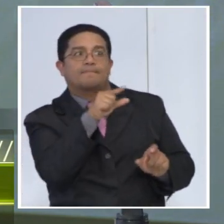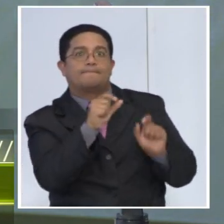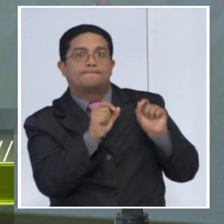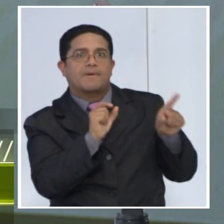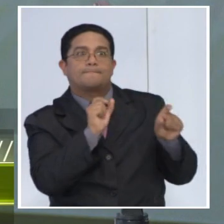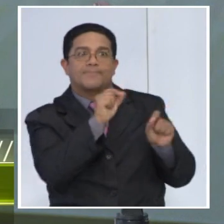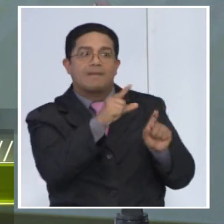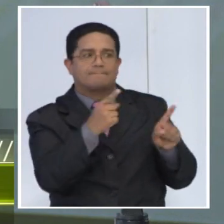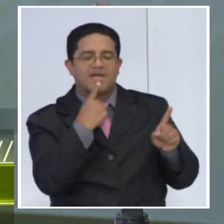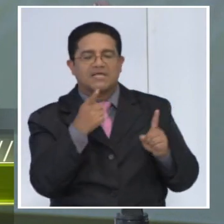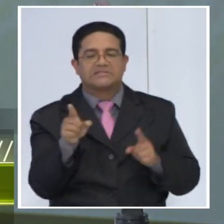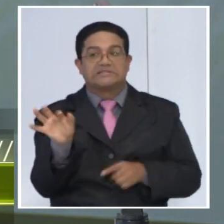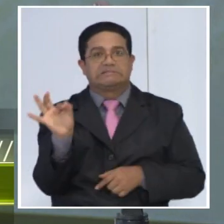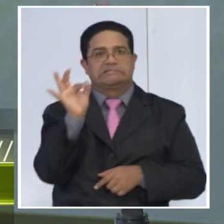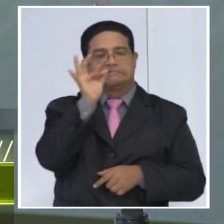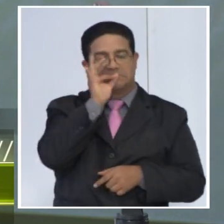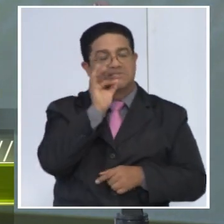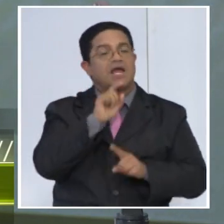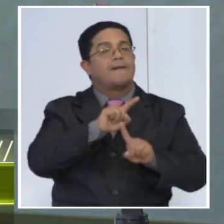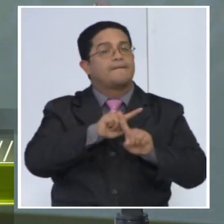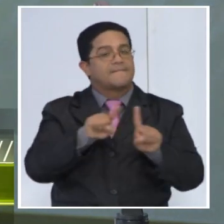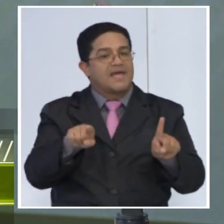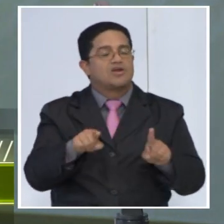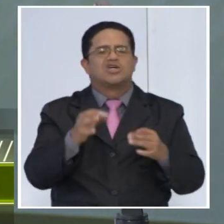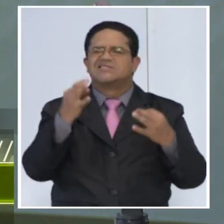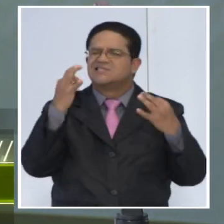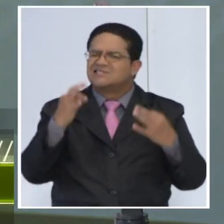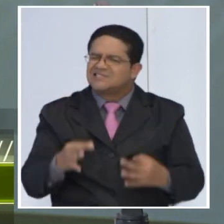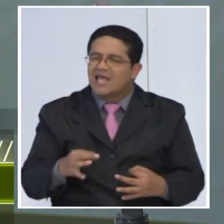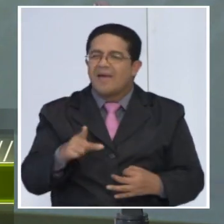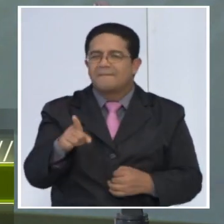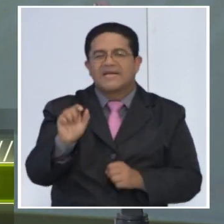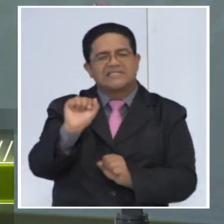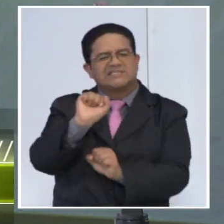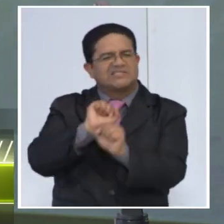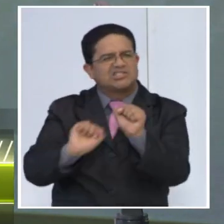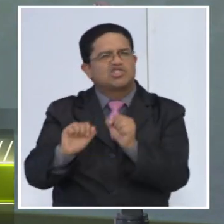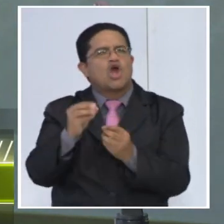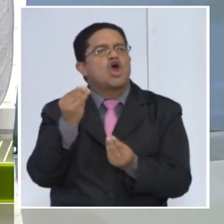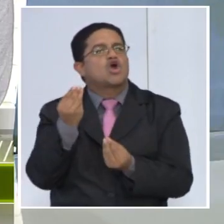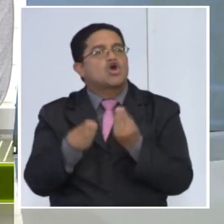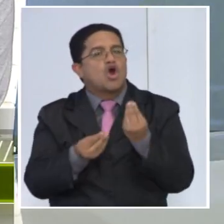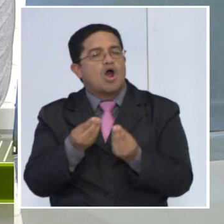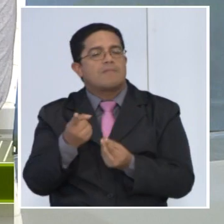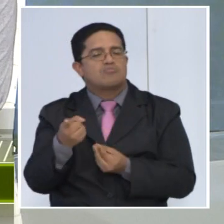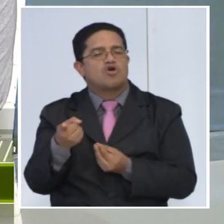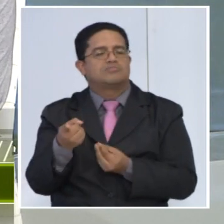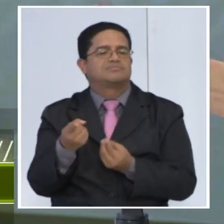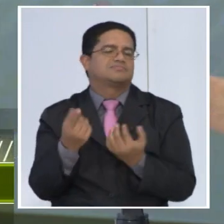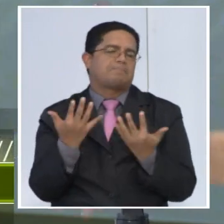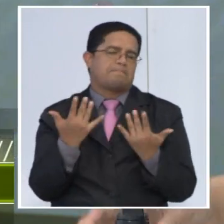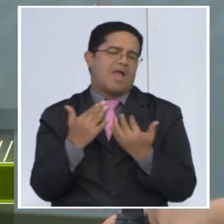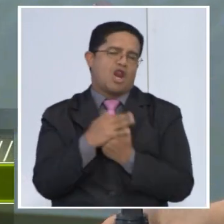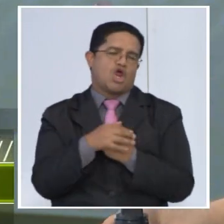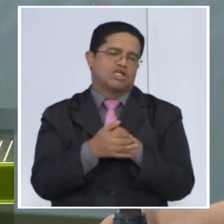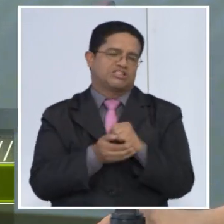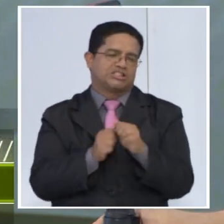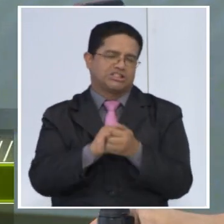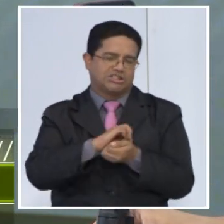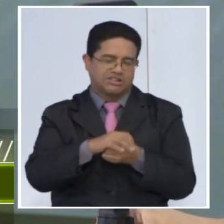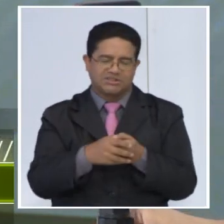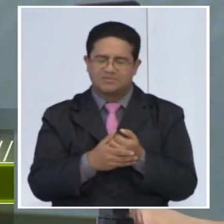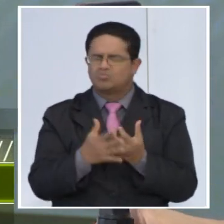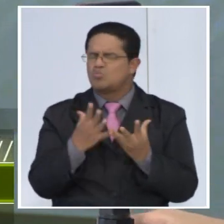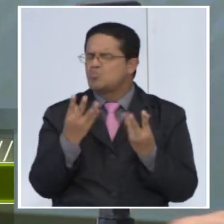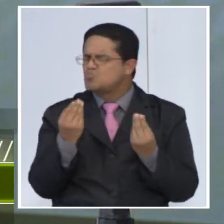secreción respiratoria. Sin embargo, el lavado de manos siempre va a ser una medida preventiva sumamente importante para